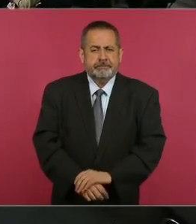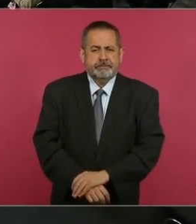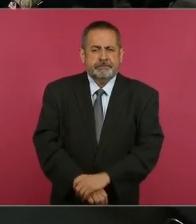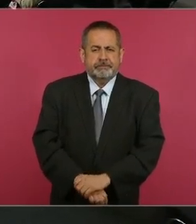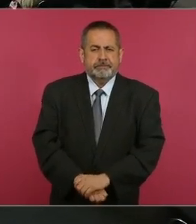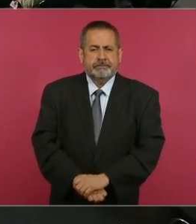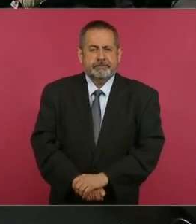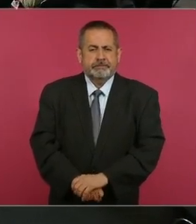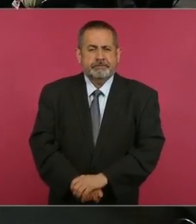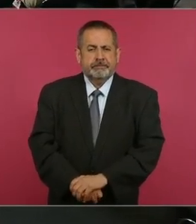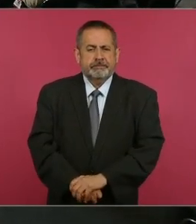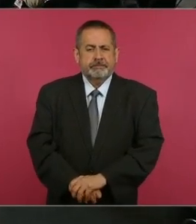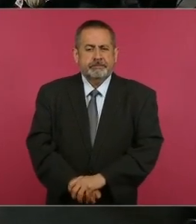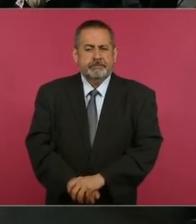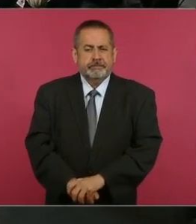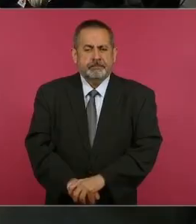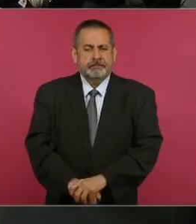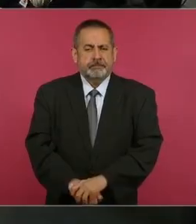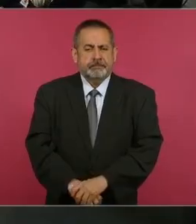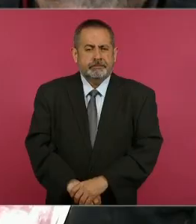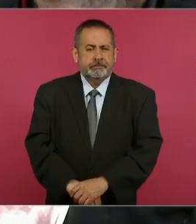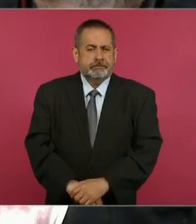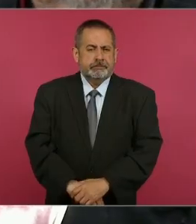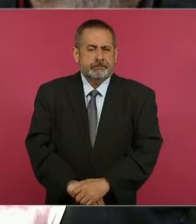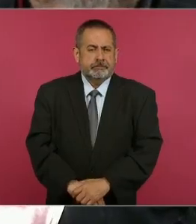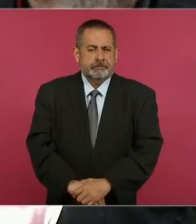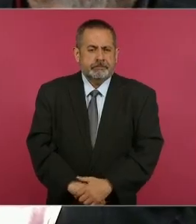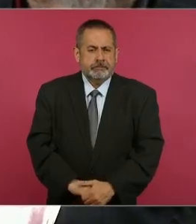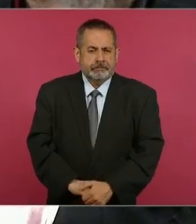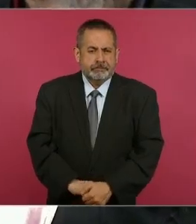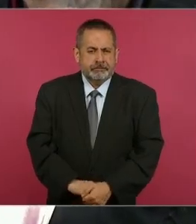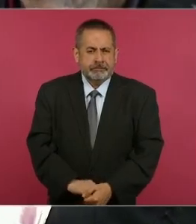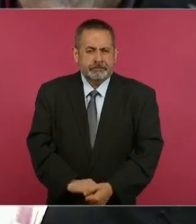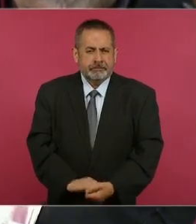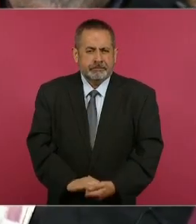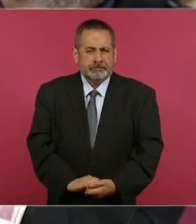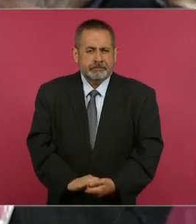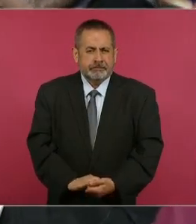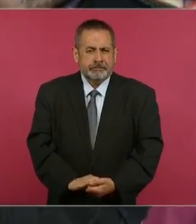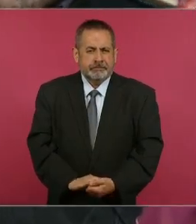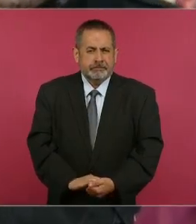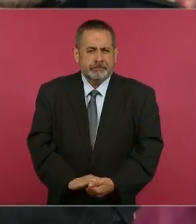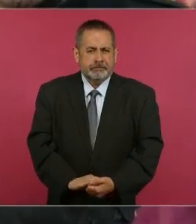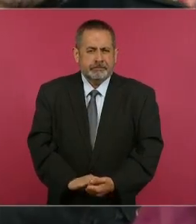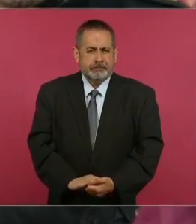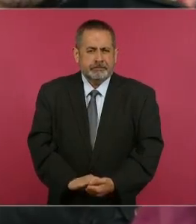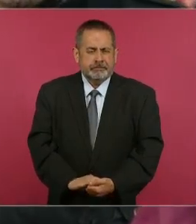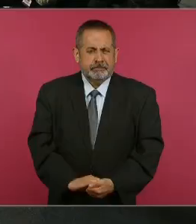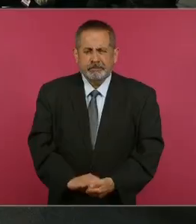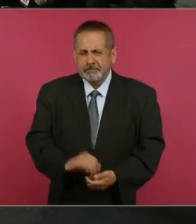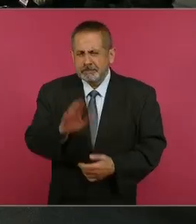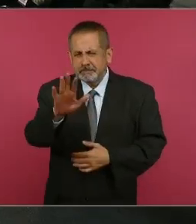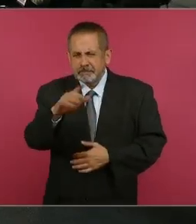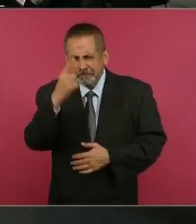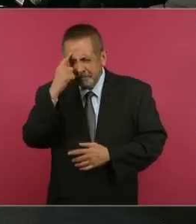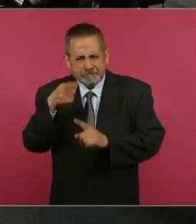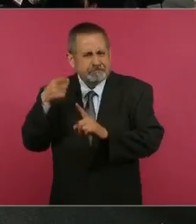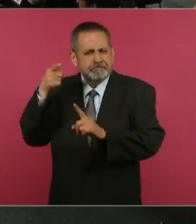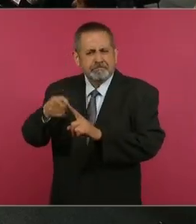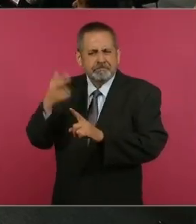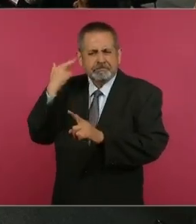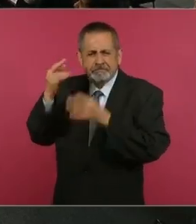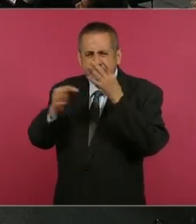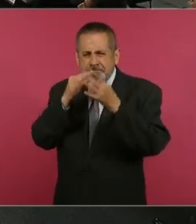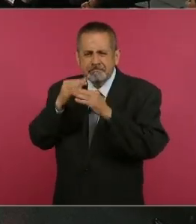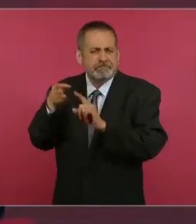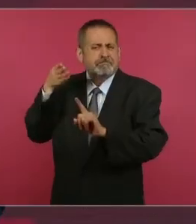No, debería de ser de uso social por ser una radio de estado. ¿Y a qué se orientaba?